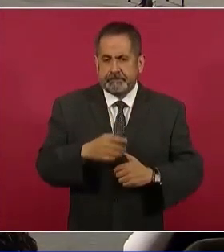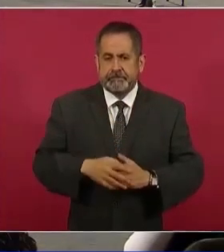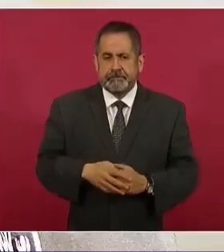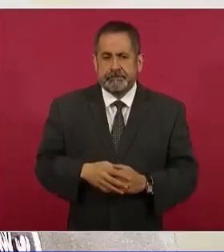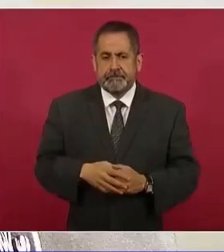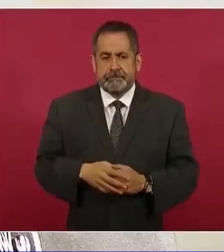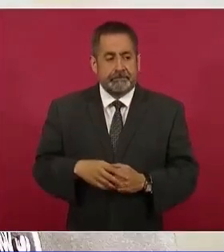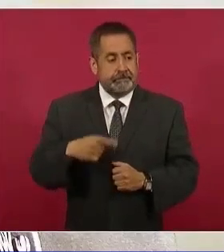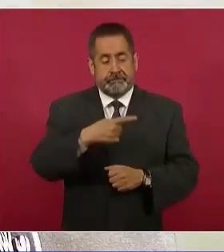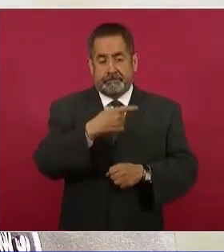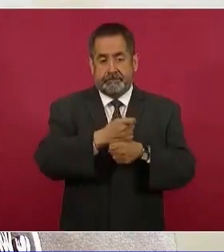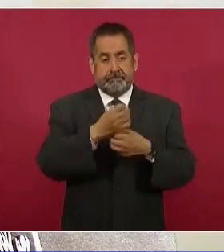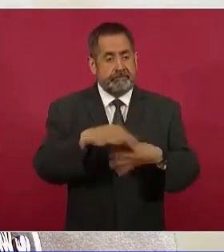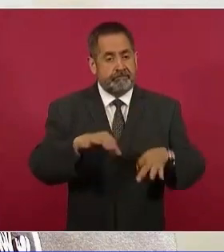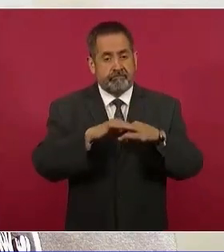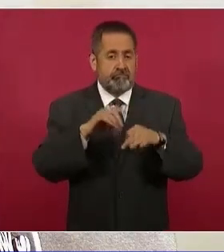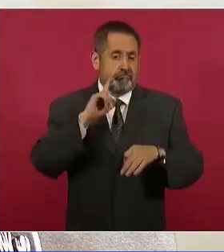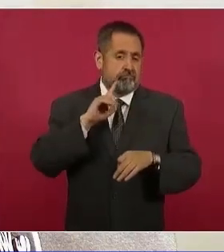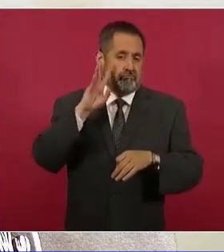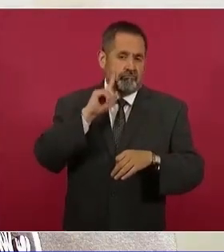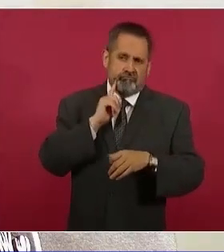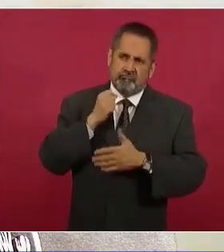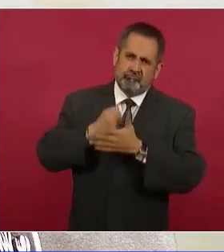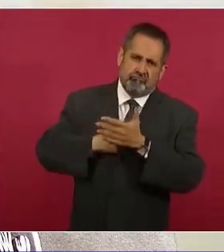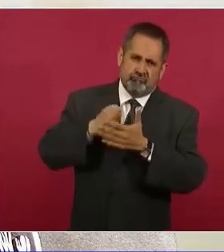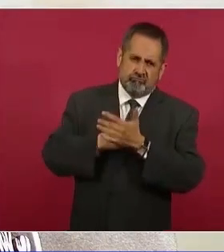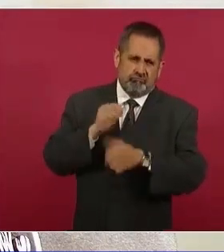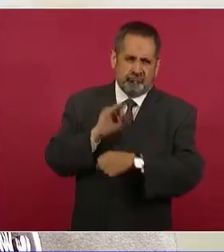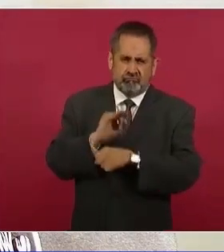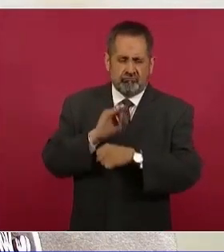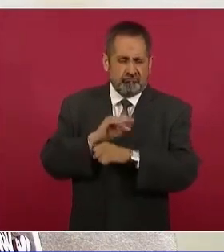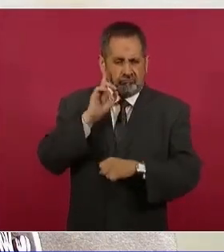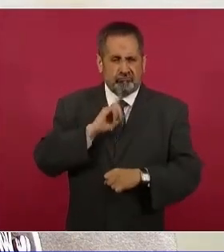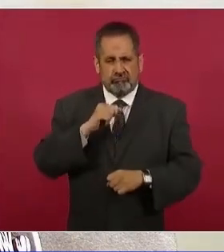la más importante de las feministas.